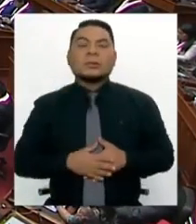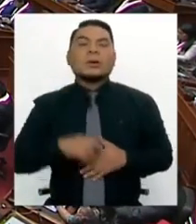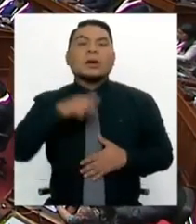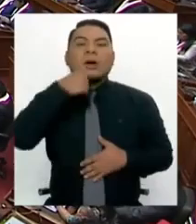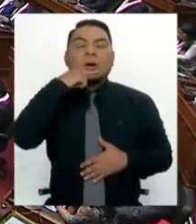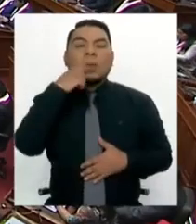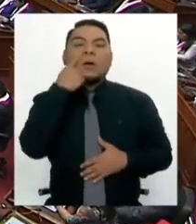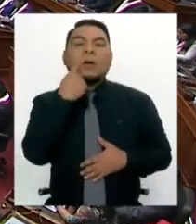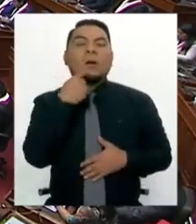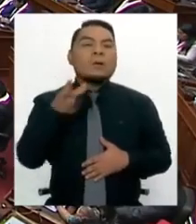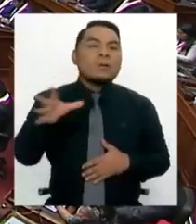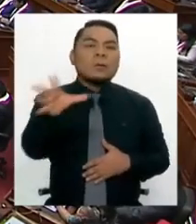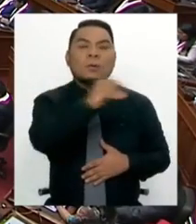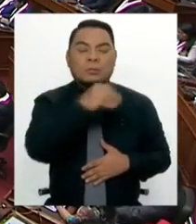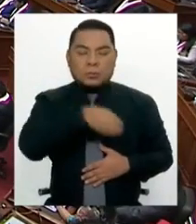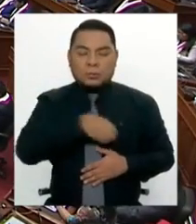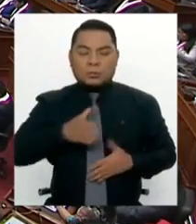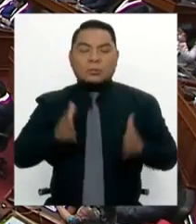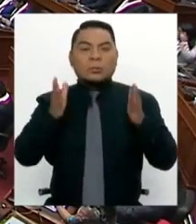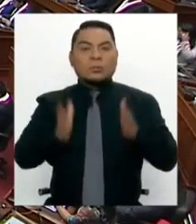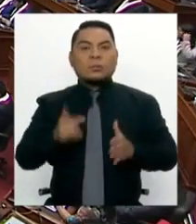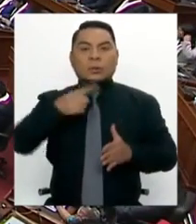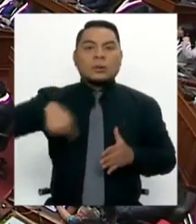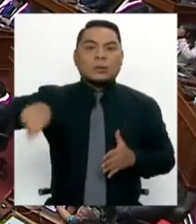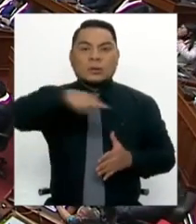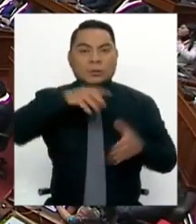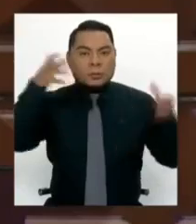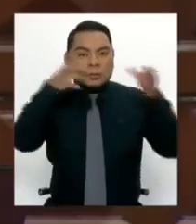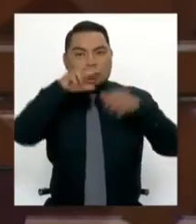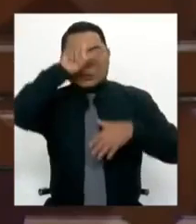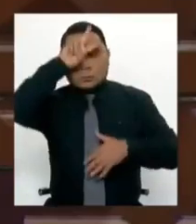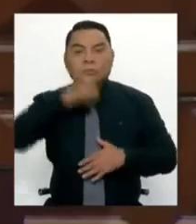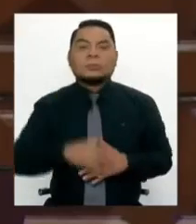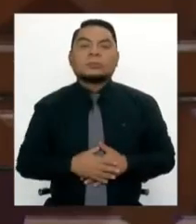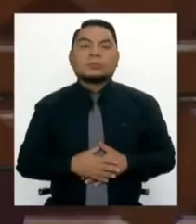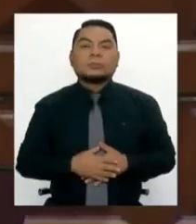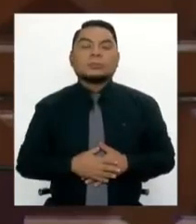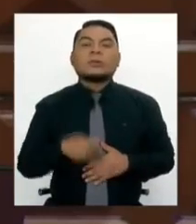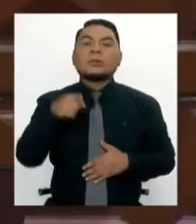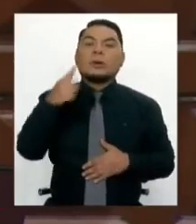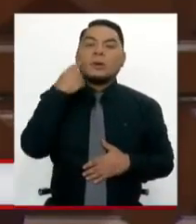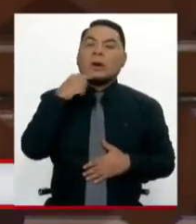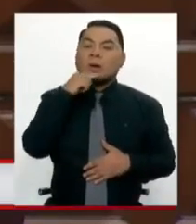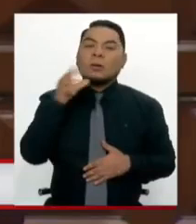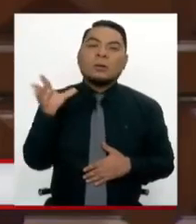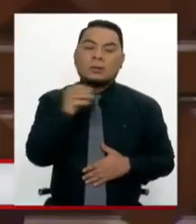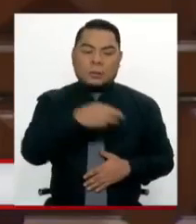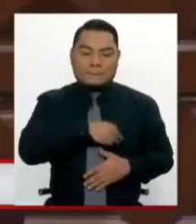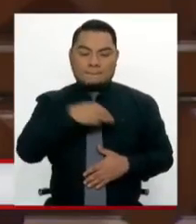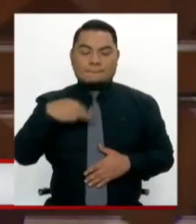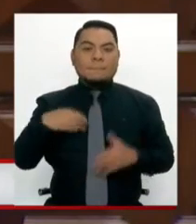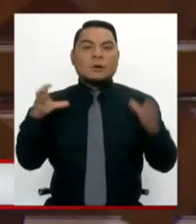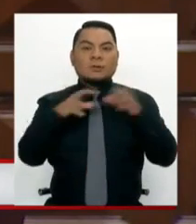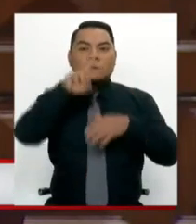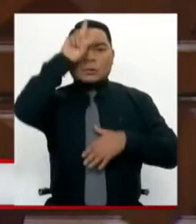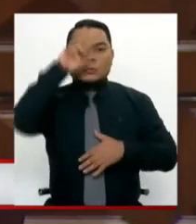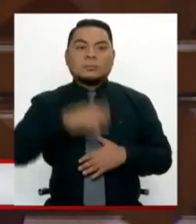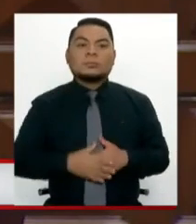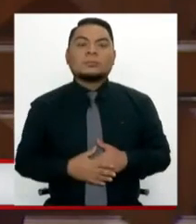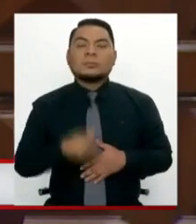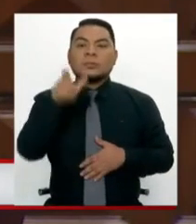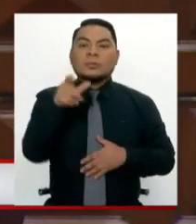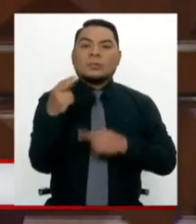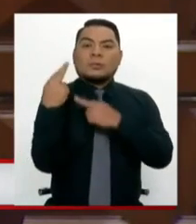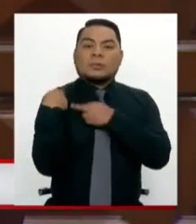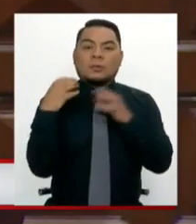señoras y señores congresistas de la República, señores y señoras ministros de Estado, señores miembros